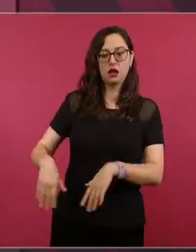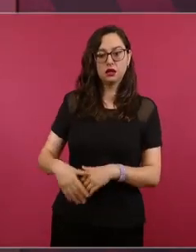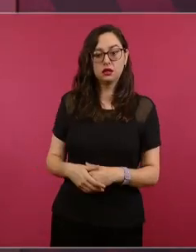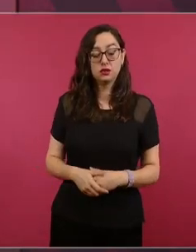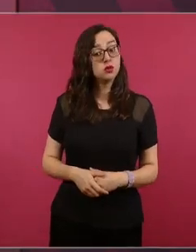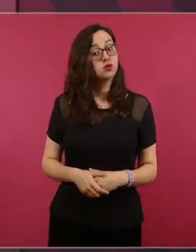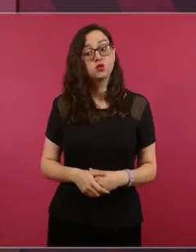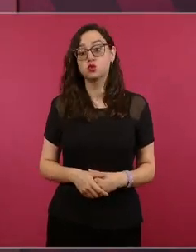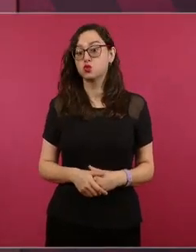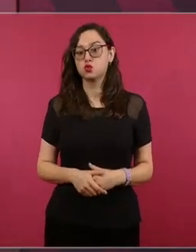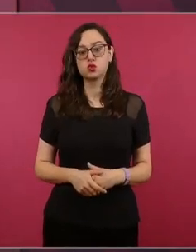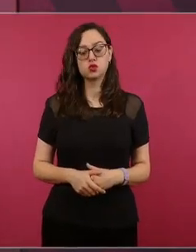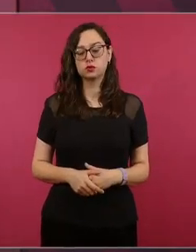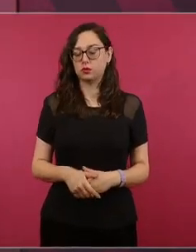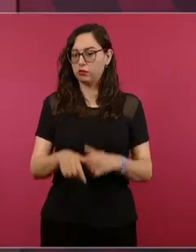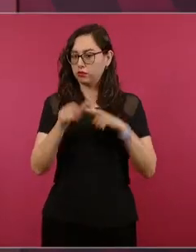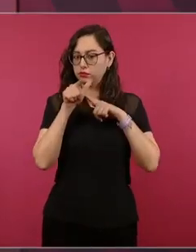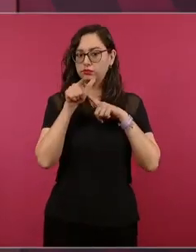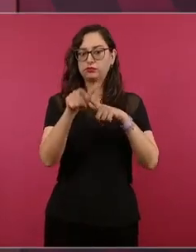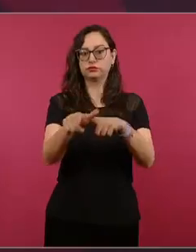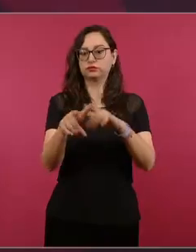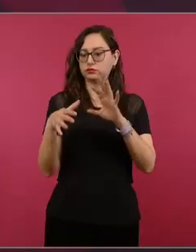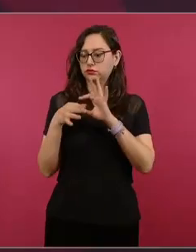sus orígenes,